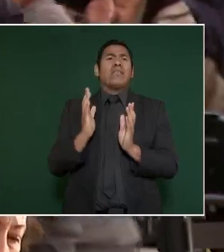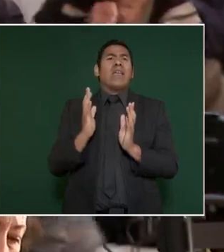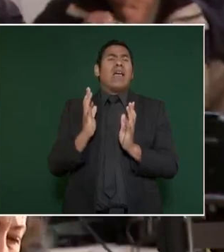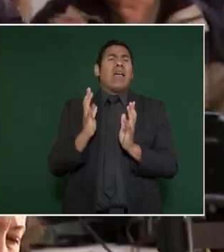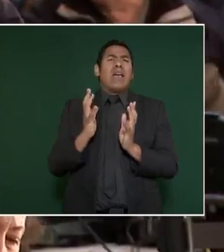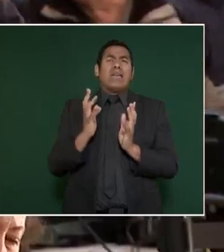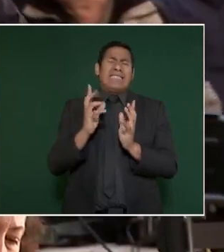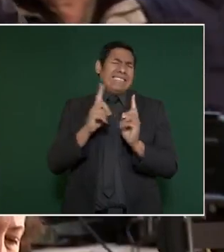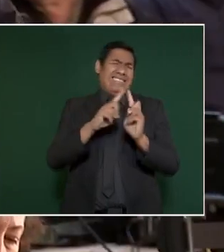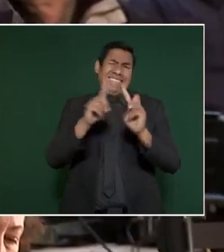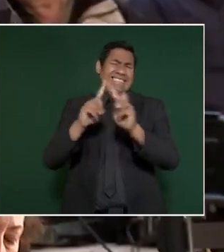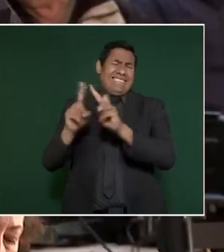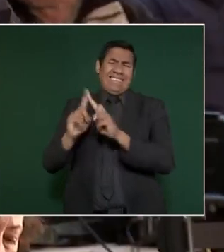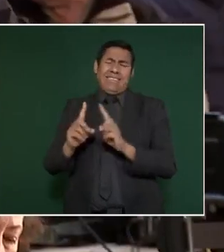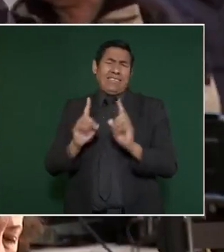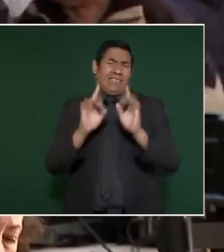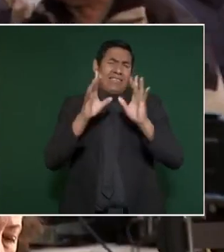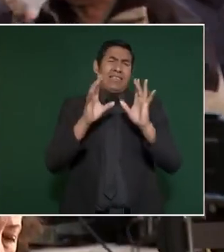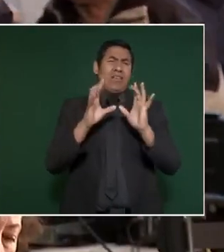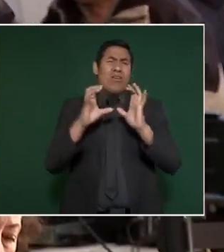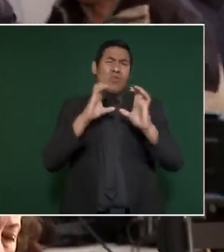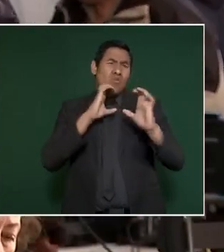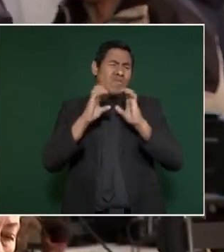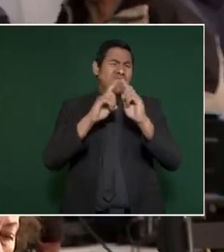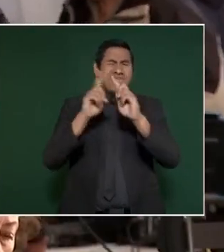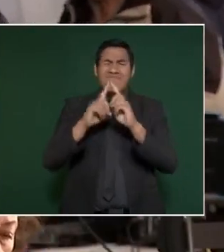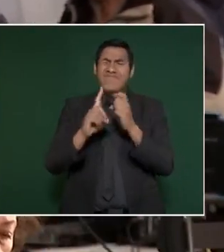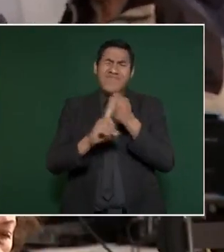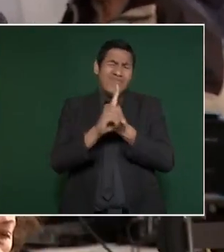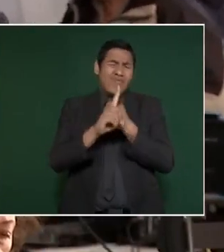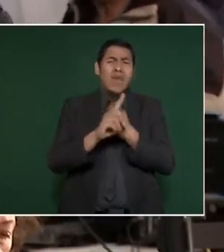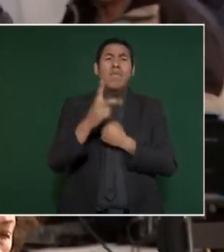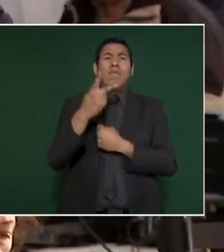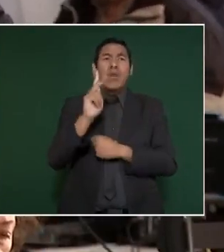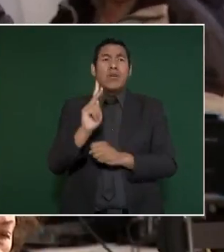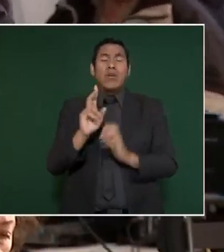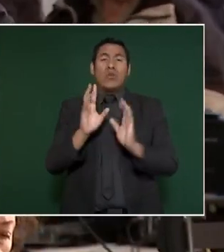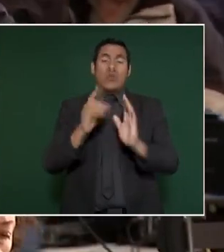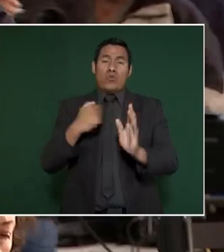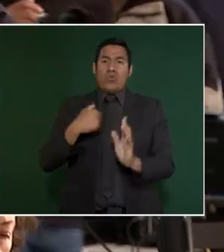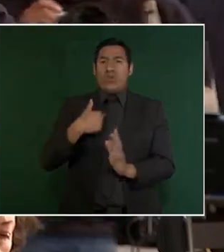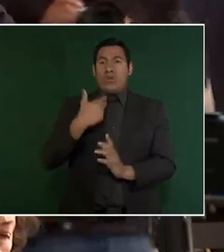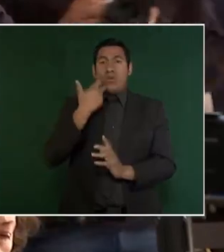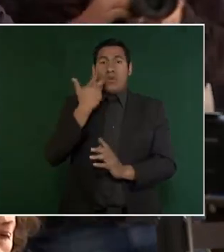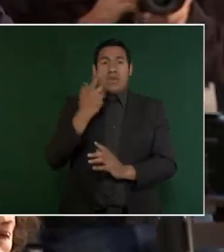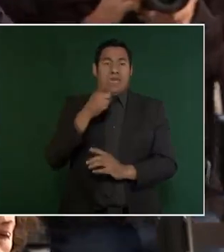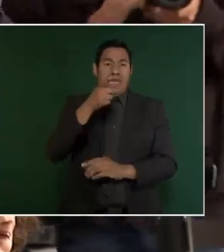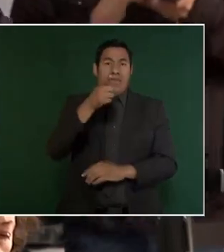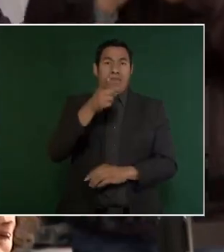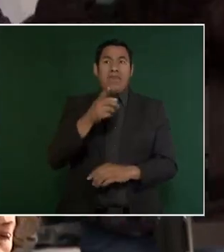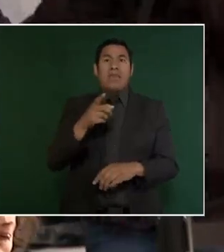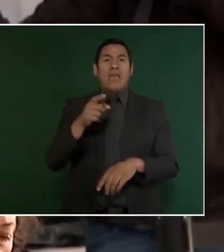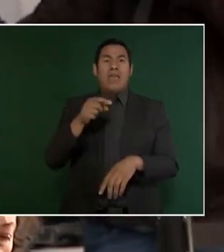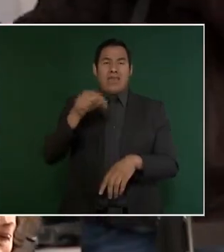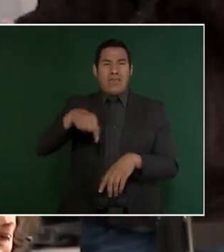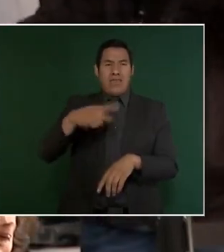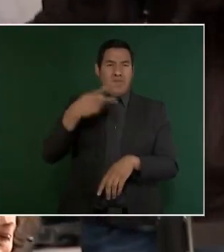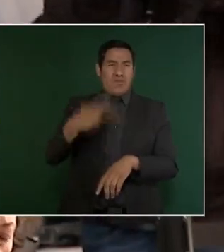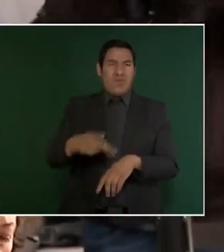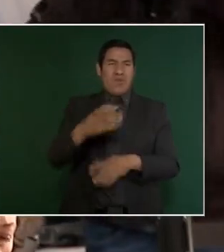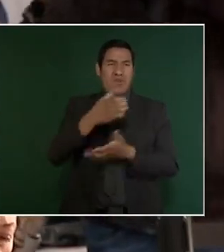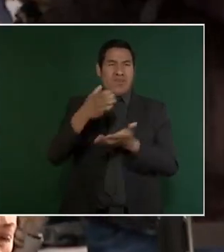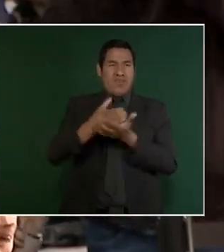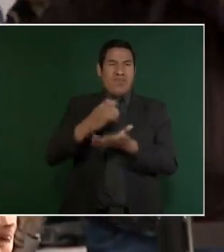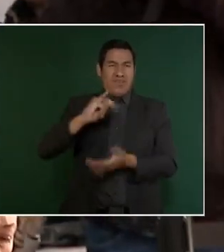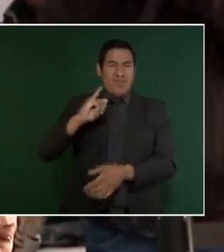eh áreas de comunicación eh también nos gustaría señor que diga un mensaje usted a Tijuana al pueblo de Tijuana porque